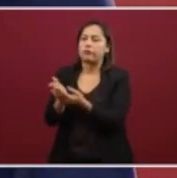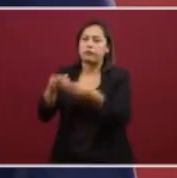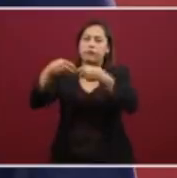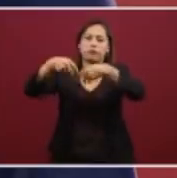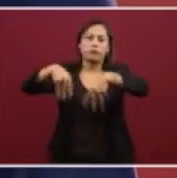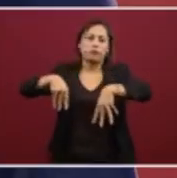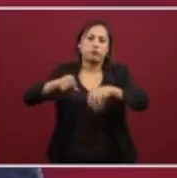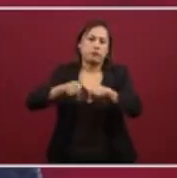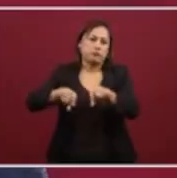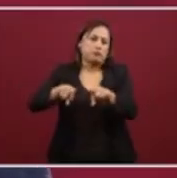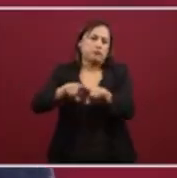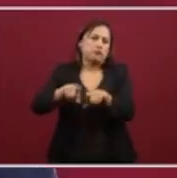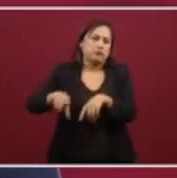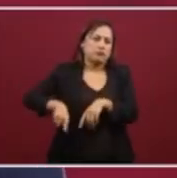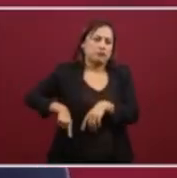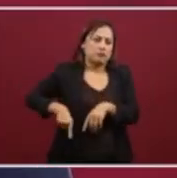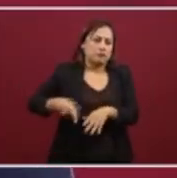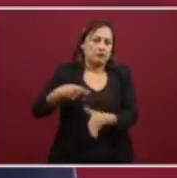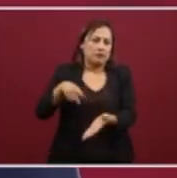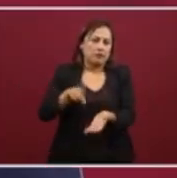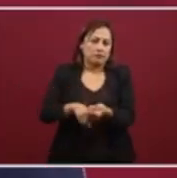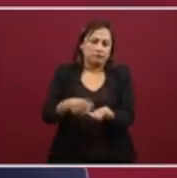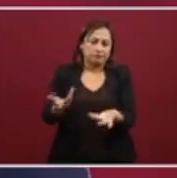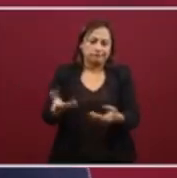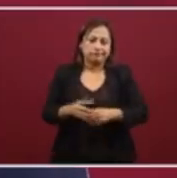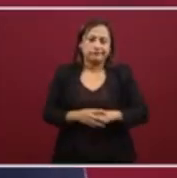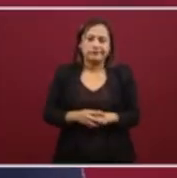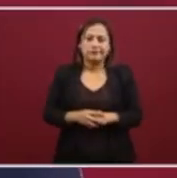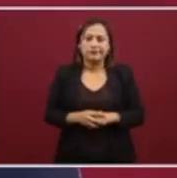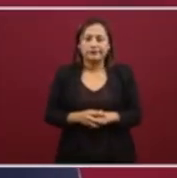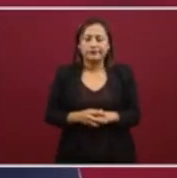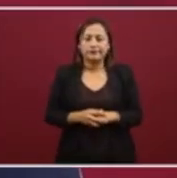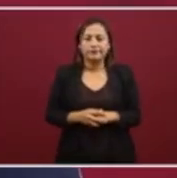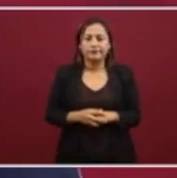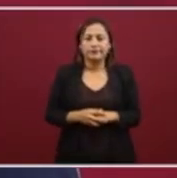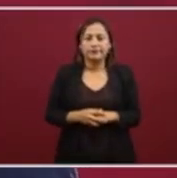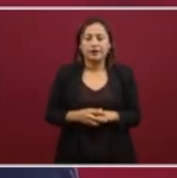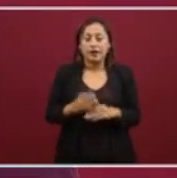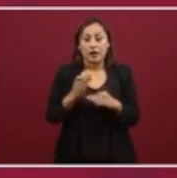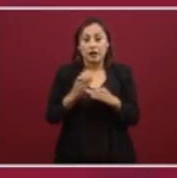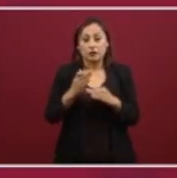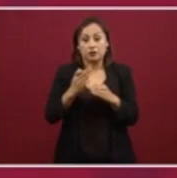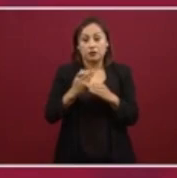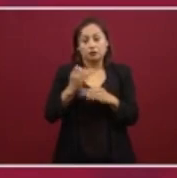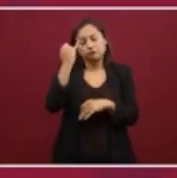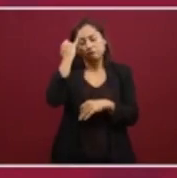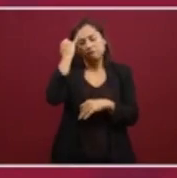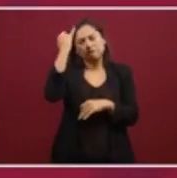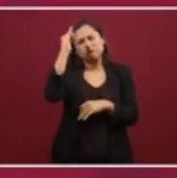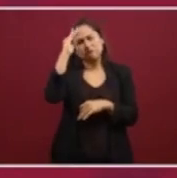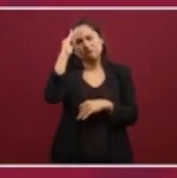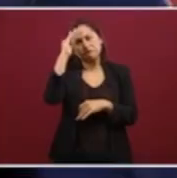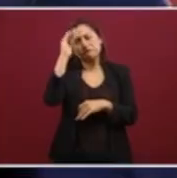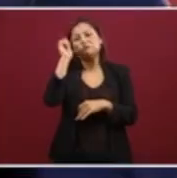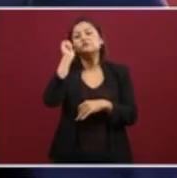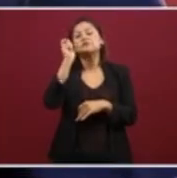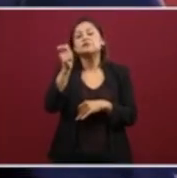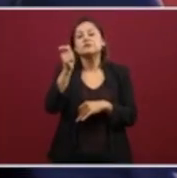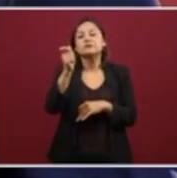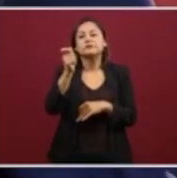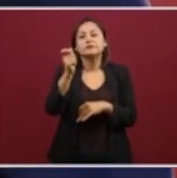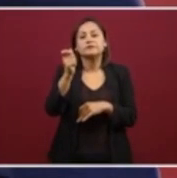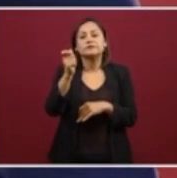gobierno. Y ahora lo que se procura es de que se